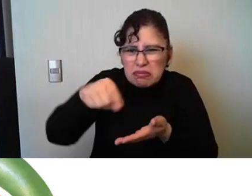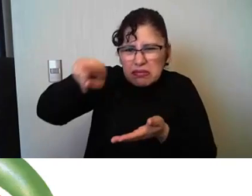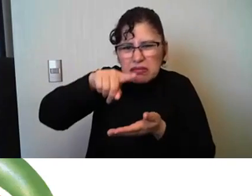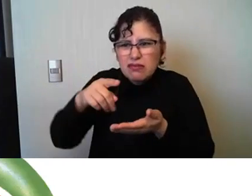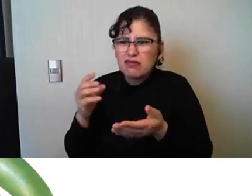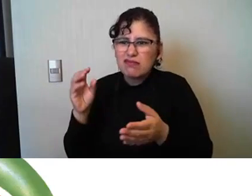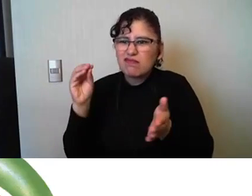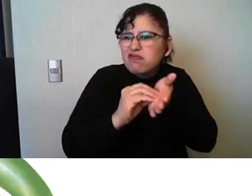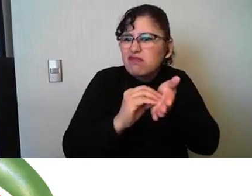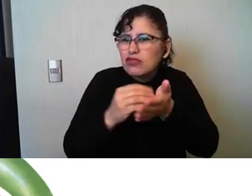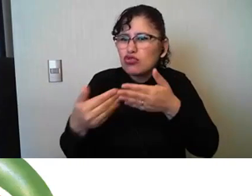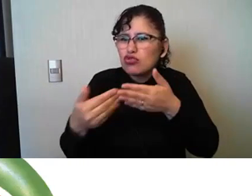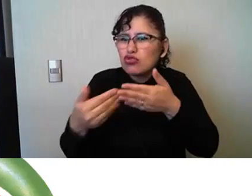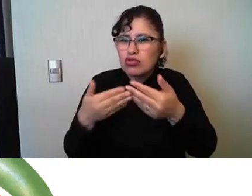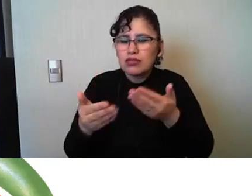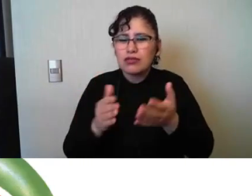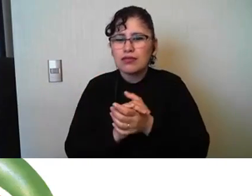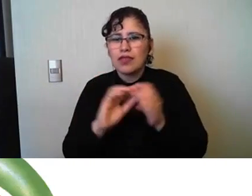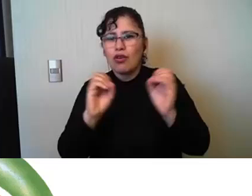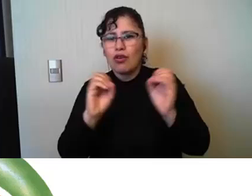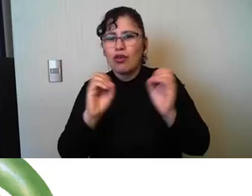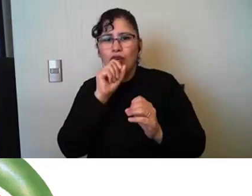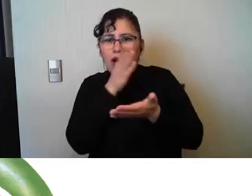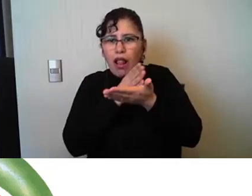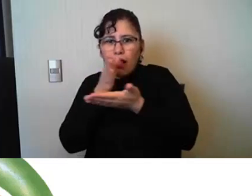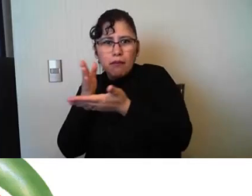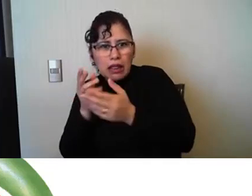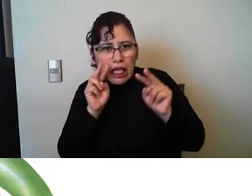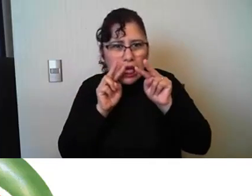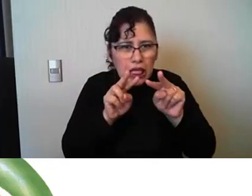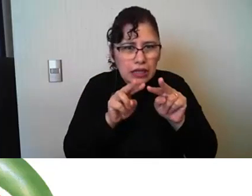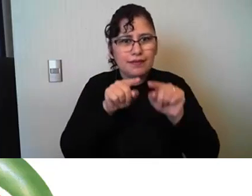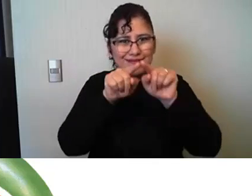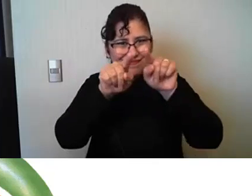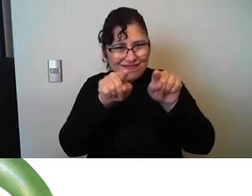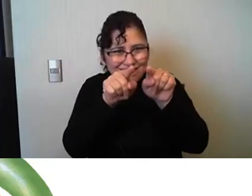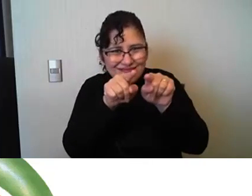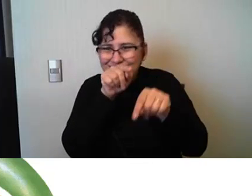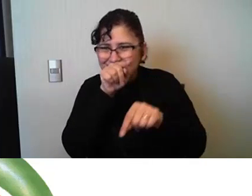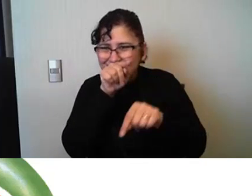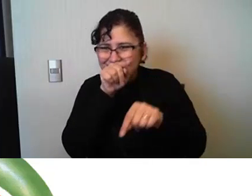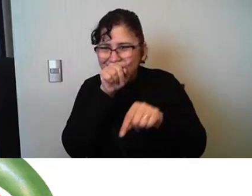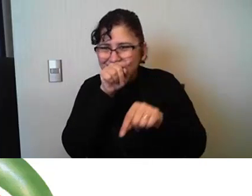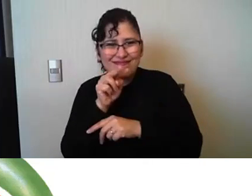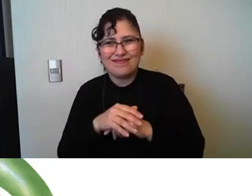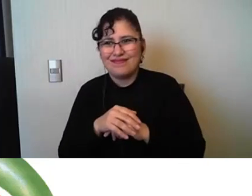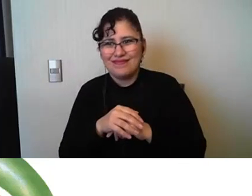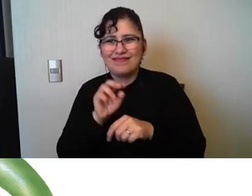o a través de qué estructura podríamos llegar, es aquí, a este nivel, ¿ya?